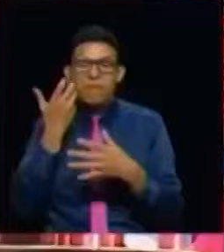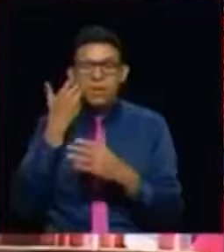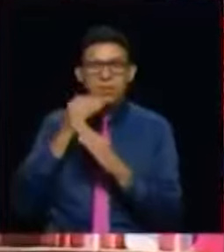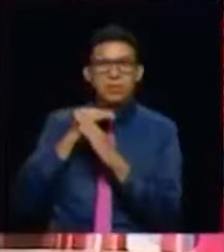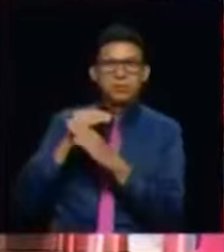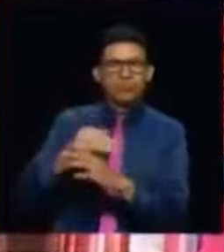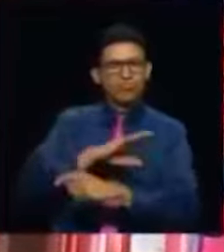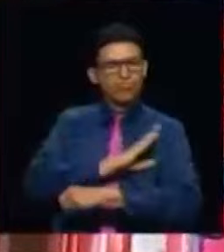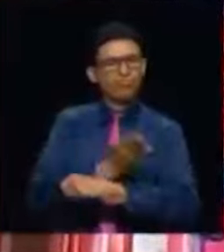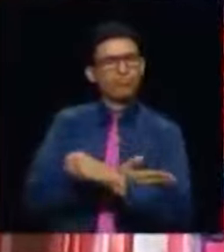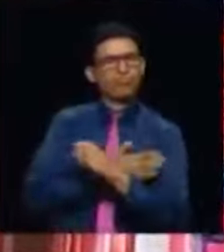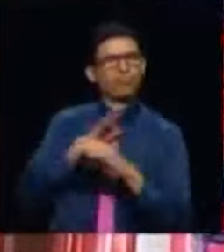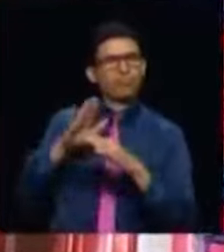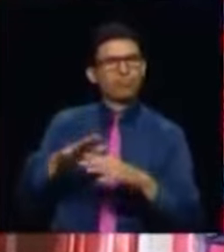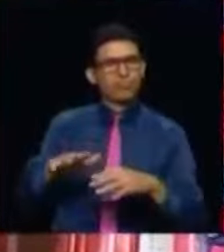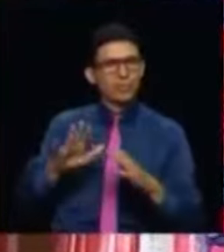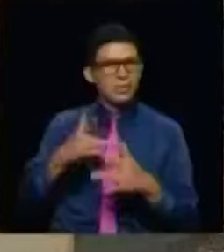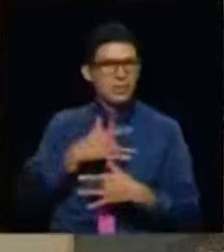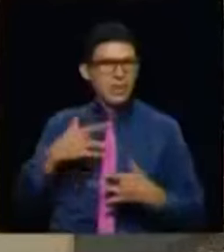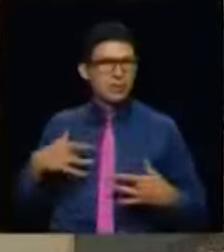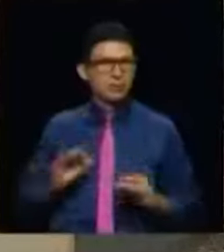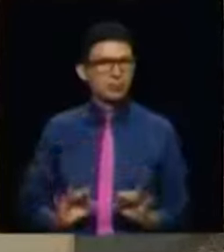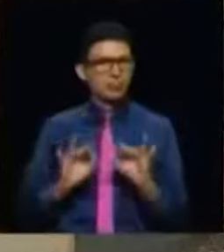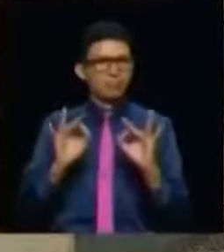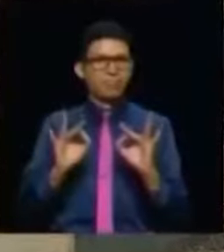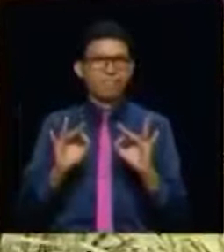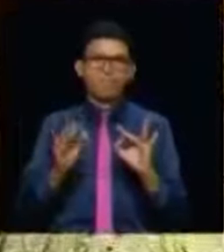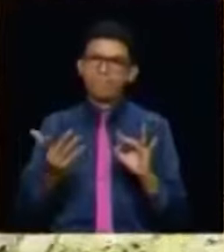el sistema inmunológico de los niños.